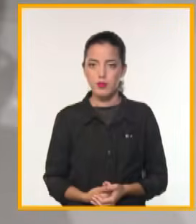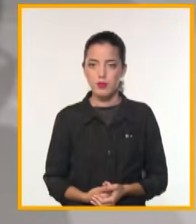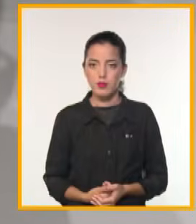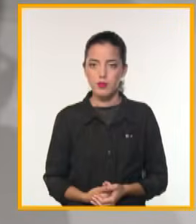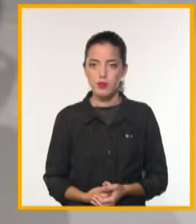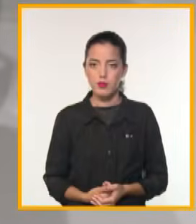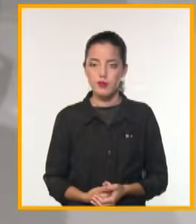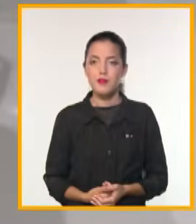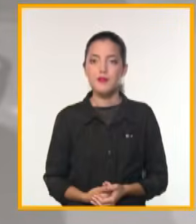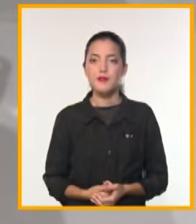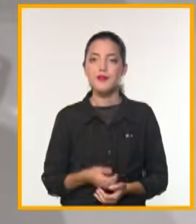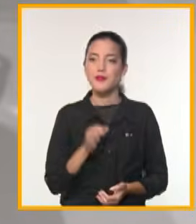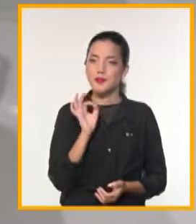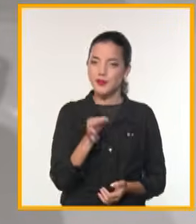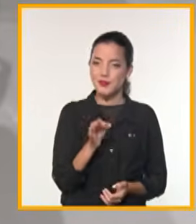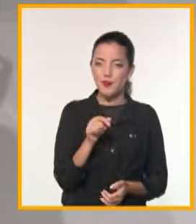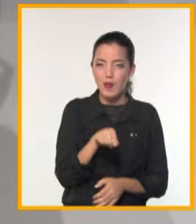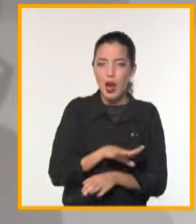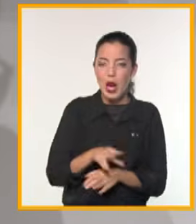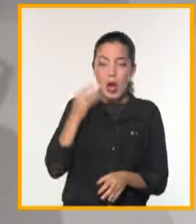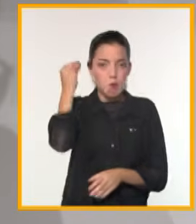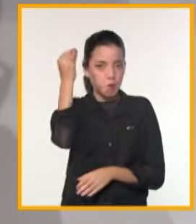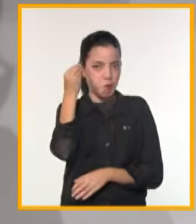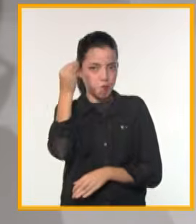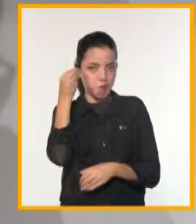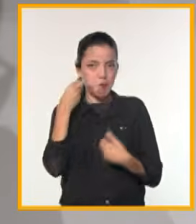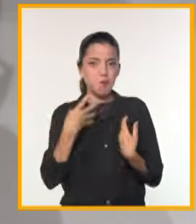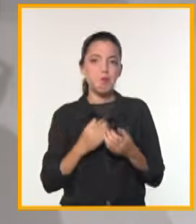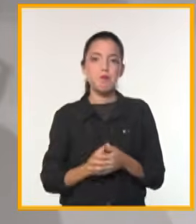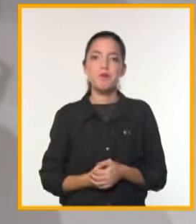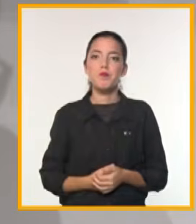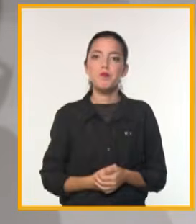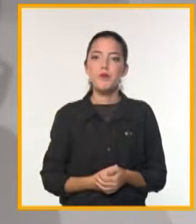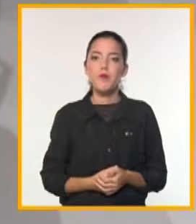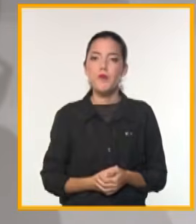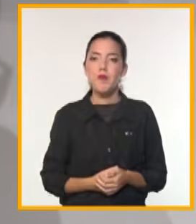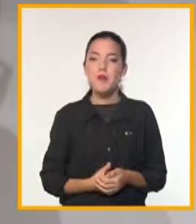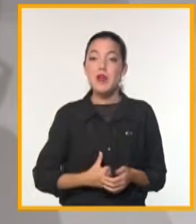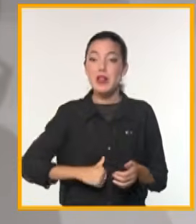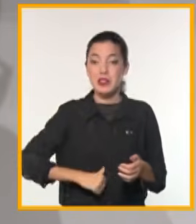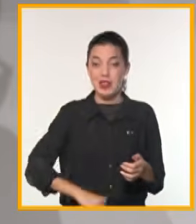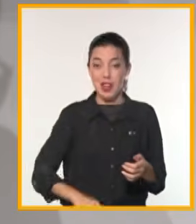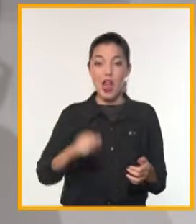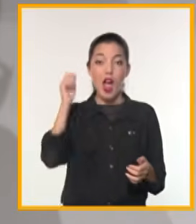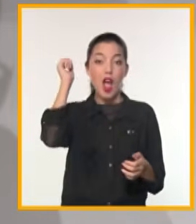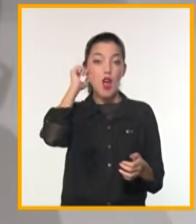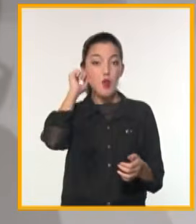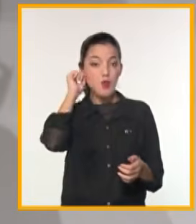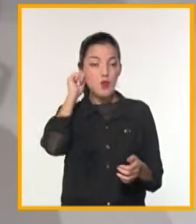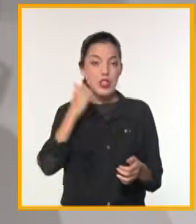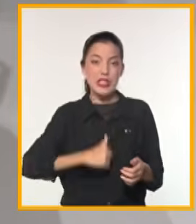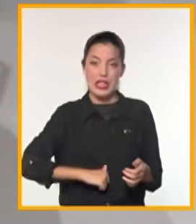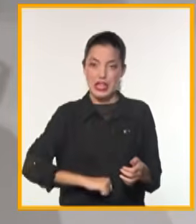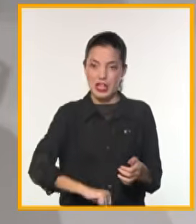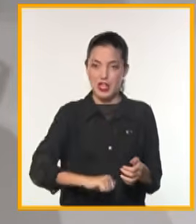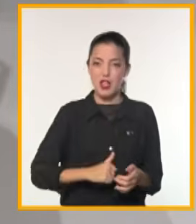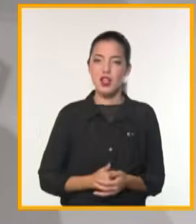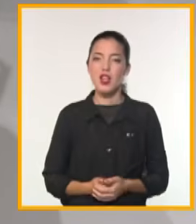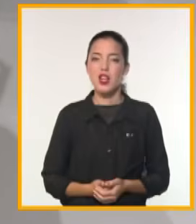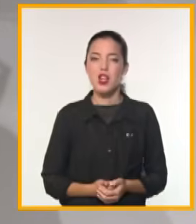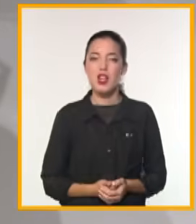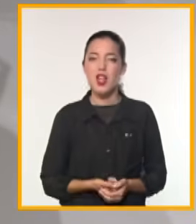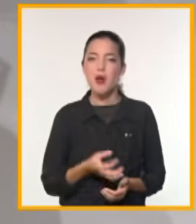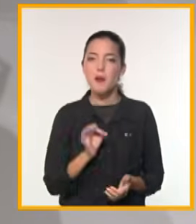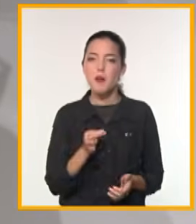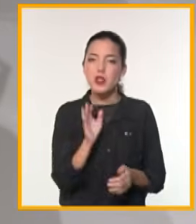Bueno, ahora mismo yo pensando que Lisette es su hija, pero ha empezado a ser su madre también, ¿no? Sí. En esa categoría que